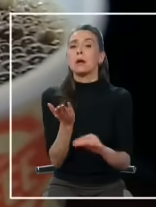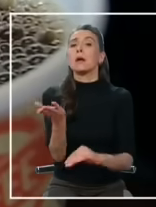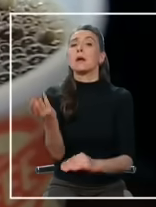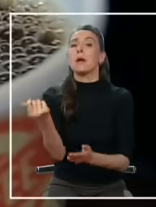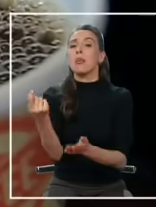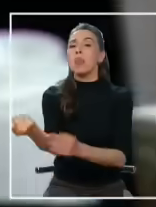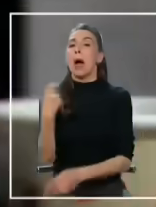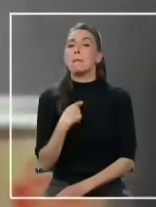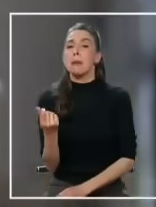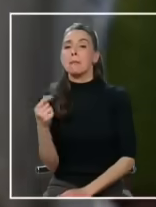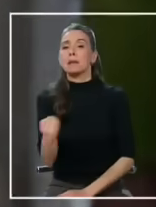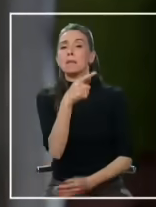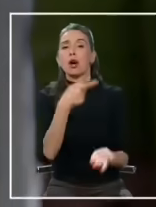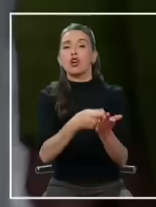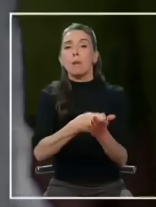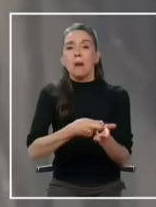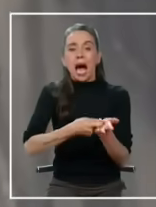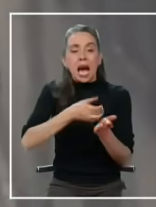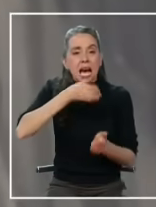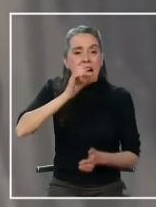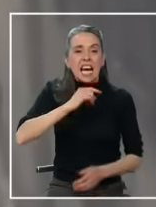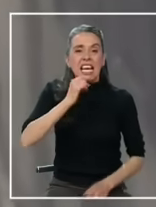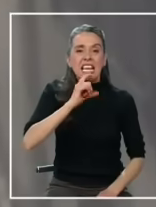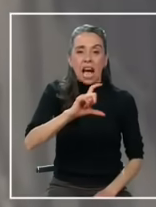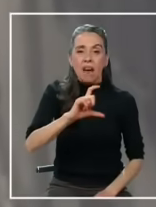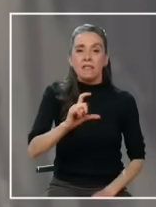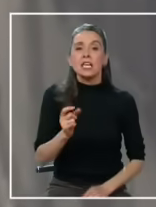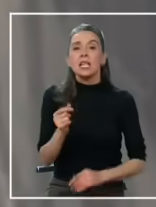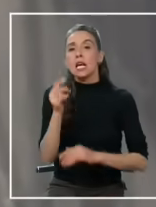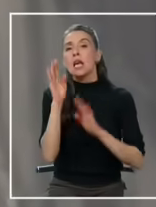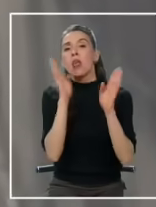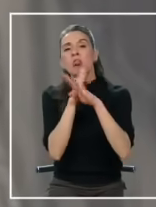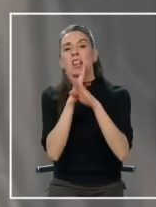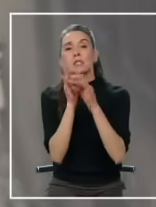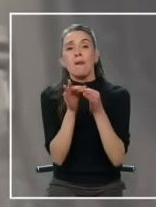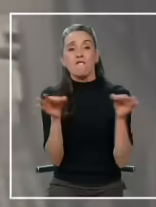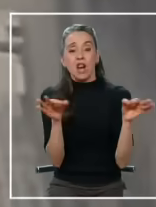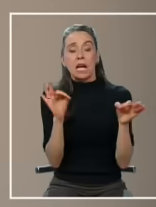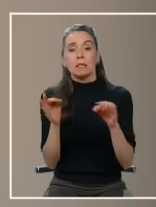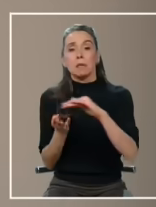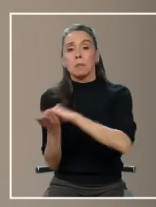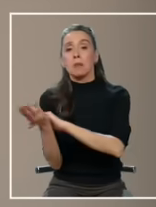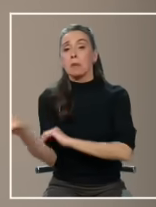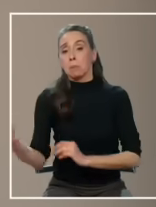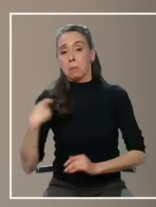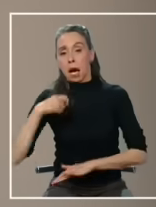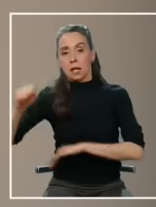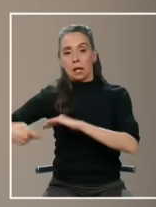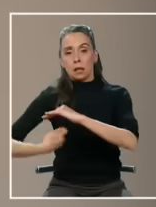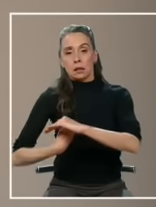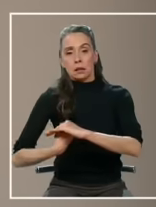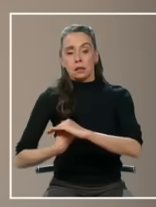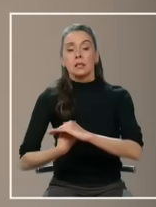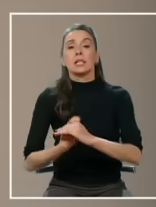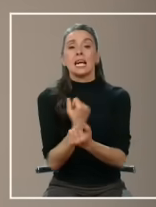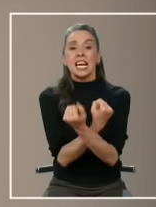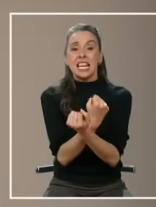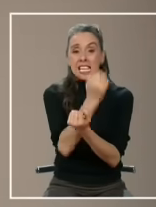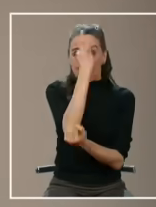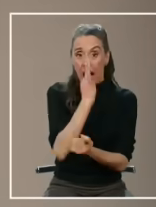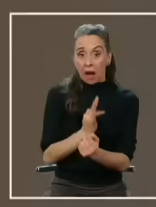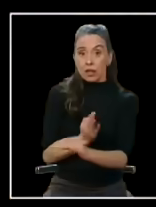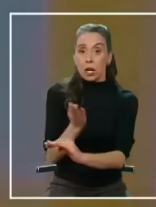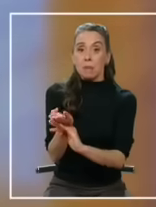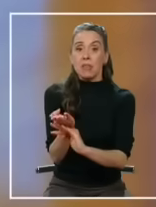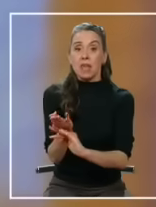un café. Pero que detrás escondía la petición de coimas por parte de funcionarios de carabineros a comerciantes chinos del